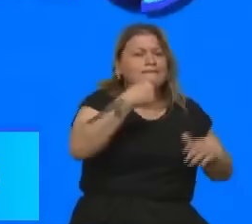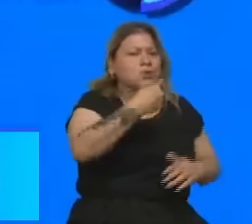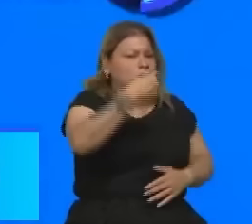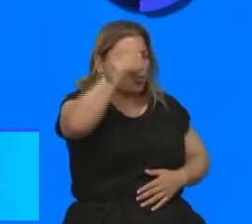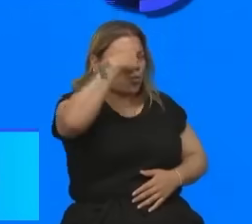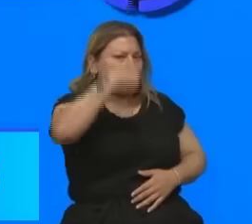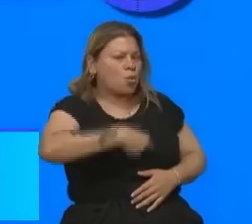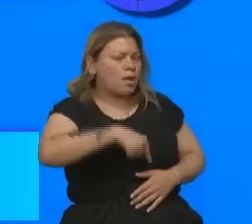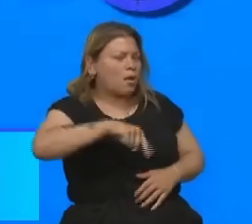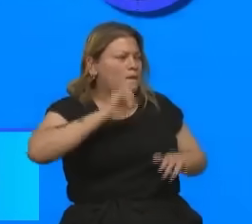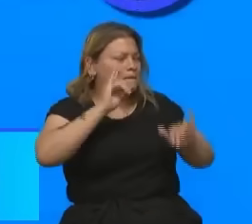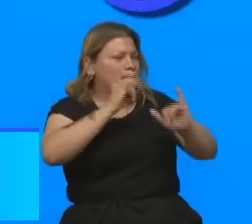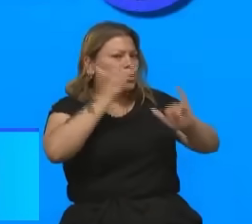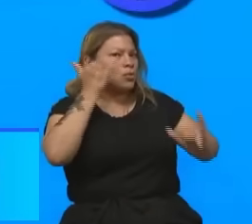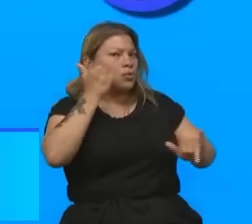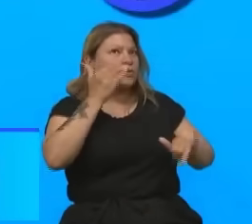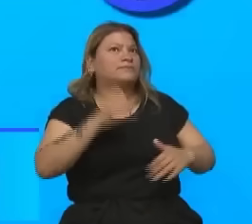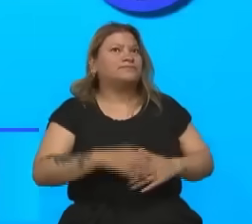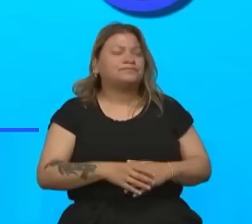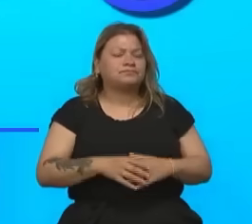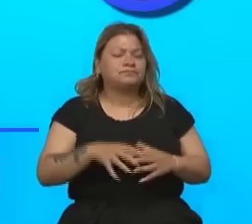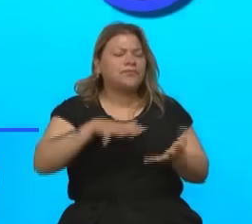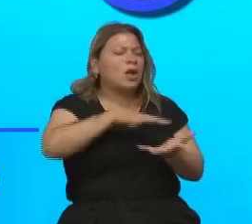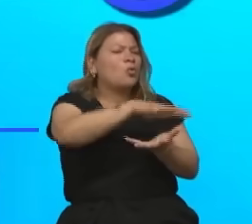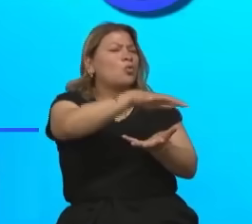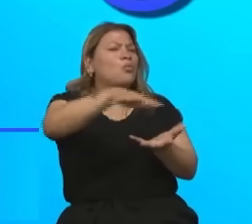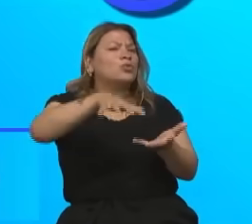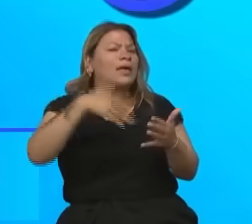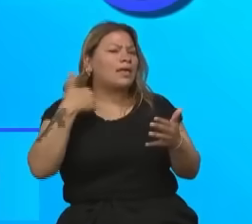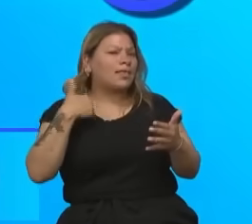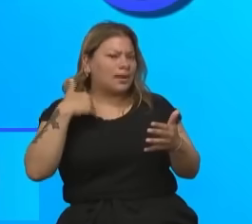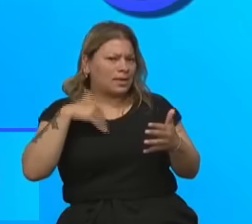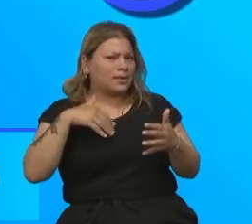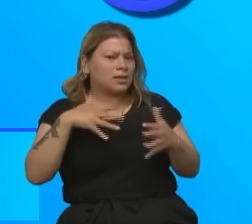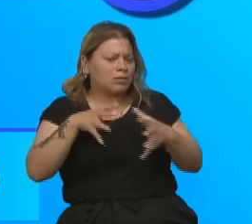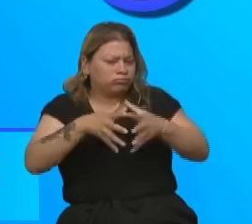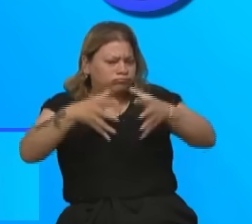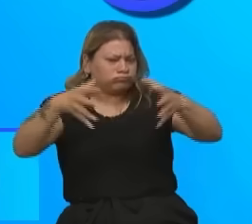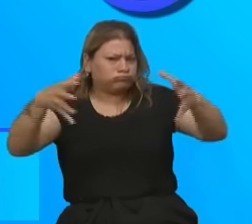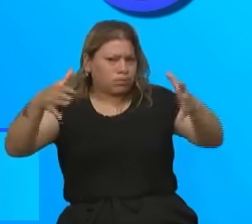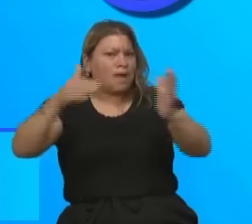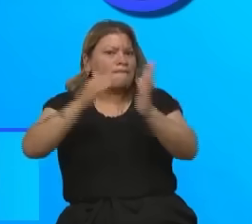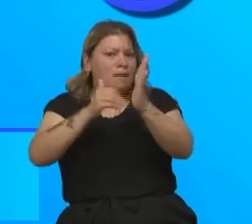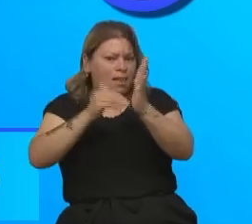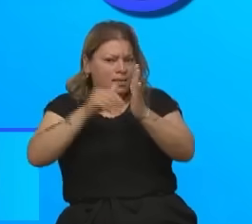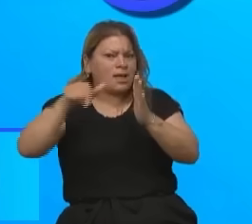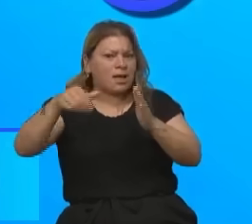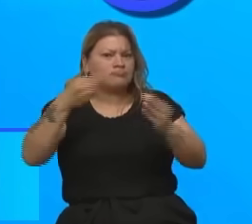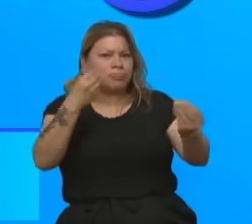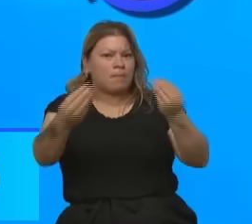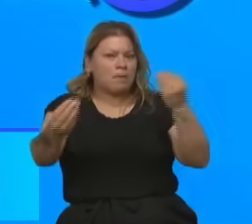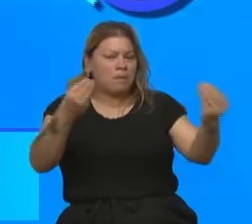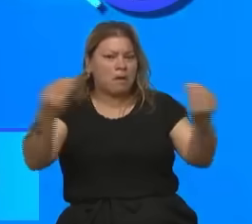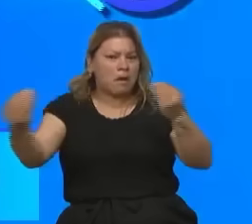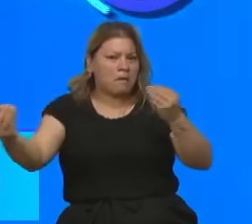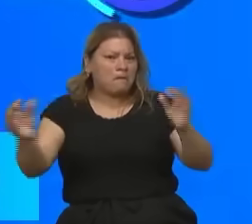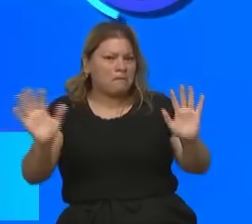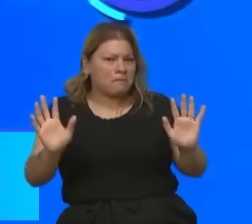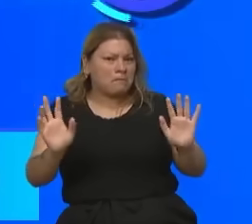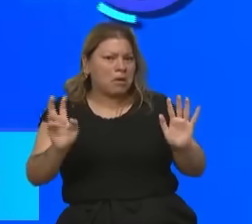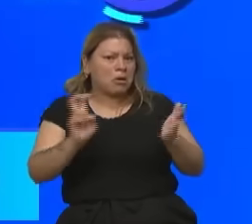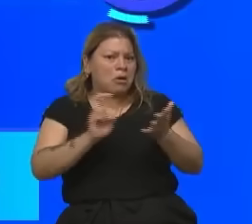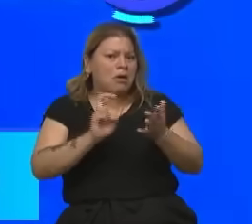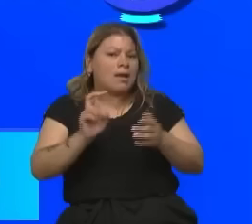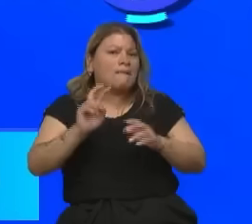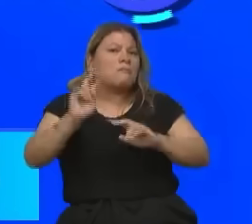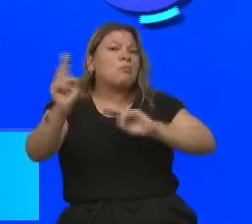ficha justo en este momento. Una comunidad de argentinos muy grande, la que se instala ahí en la provincia de Valencia. ¿No se tienen noticias de que alguno de los